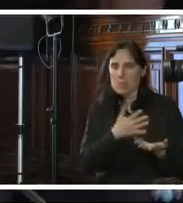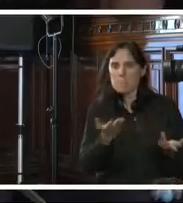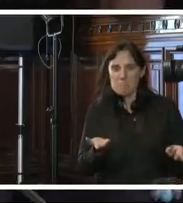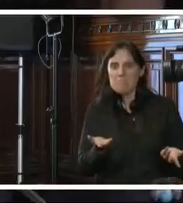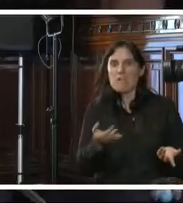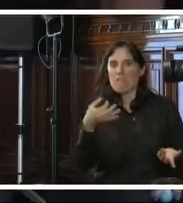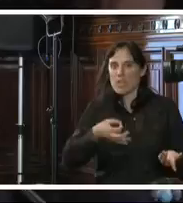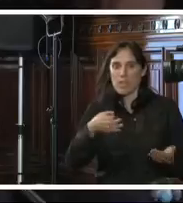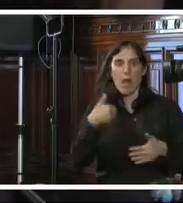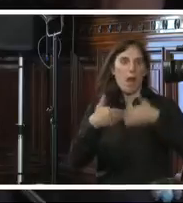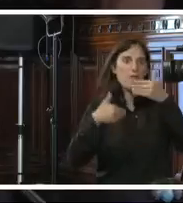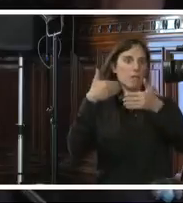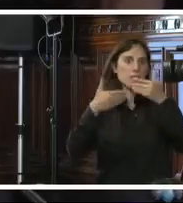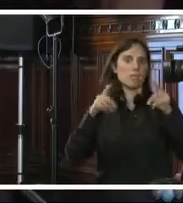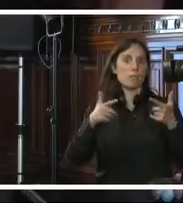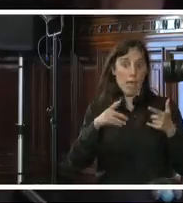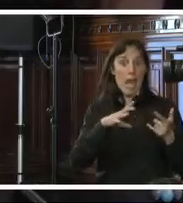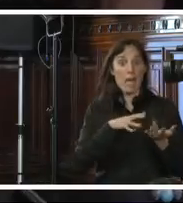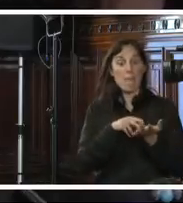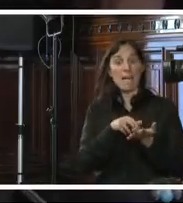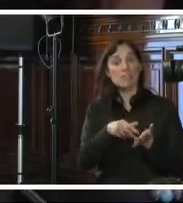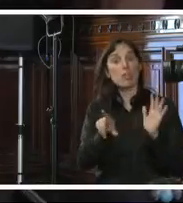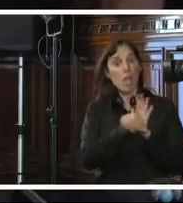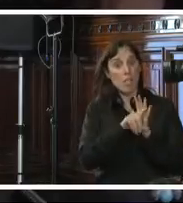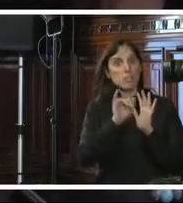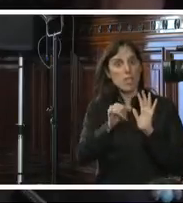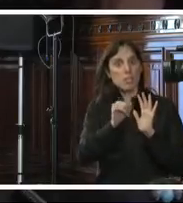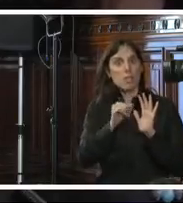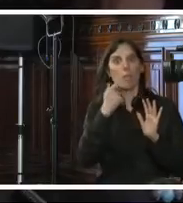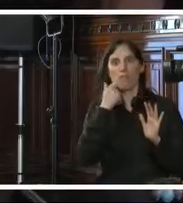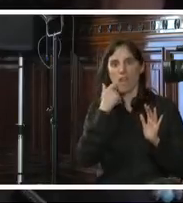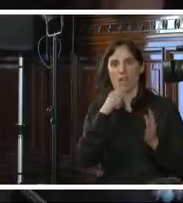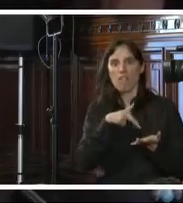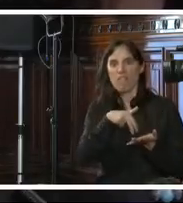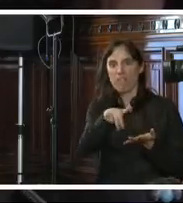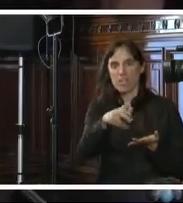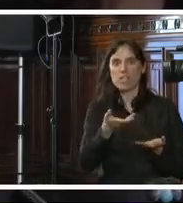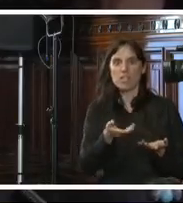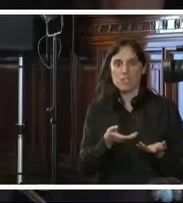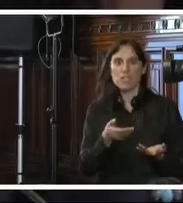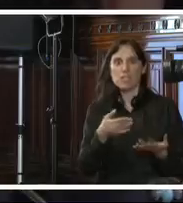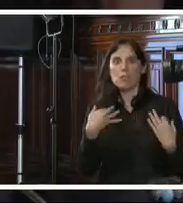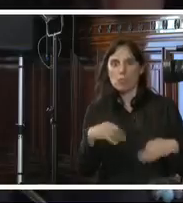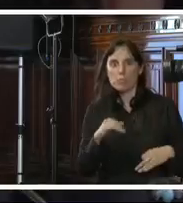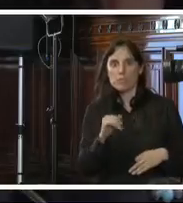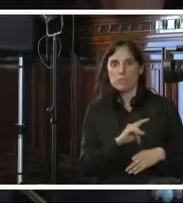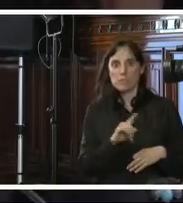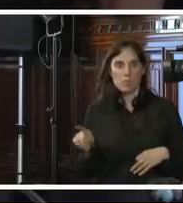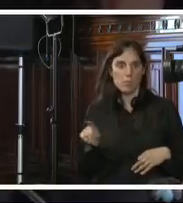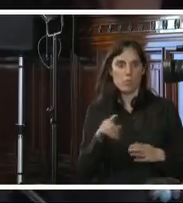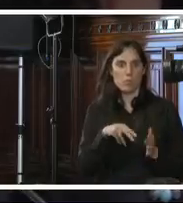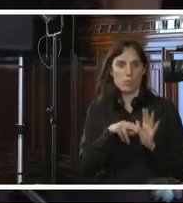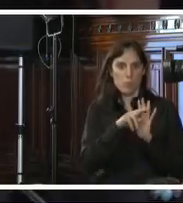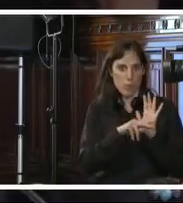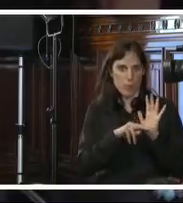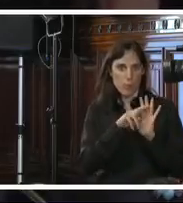significado un gran avance. Hemos dado un gran paso modificando la norma, pero el siguiente que necesitamos y que quizá requiera mucha más fuerza es